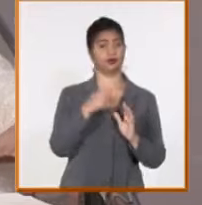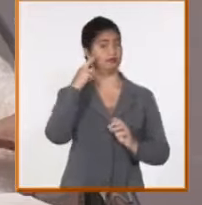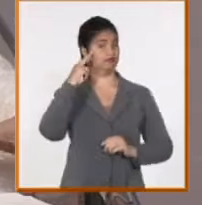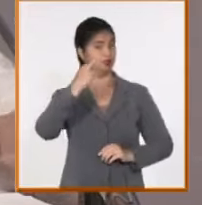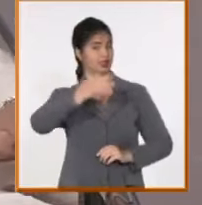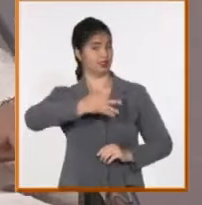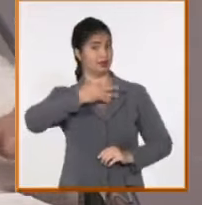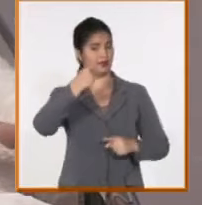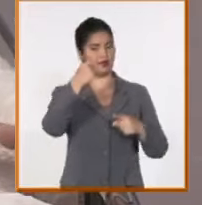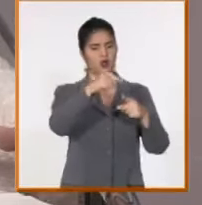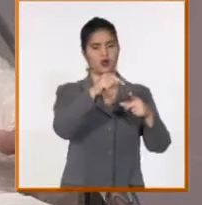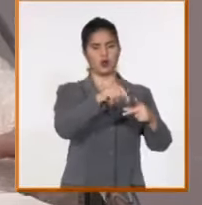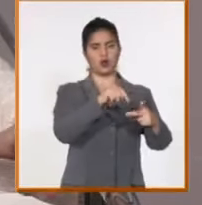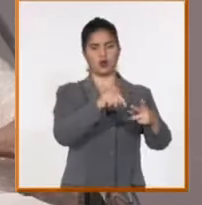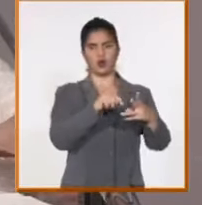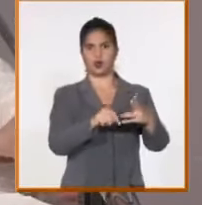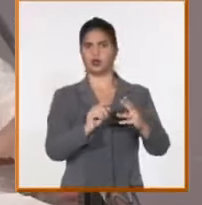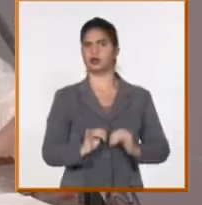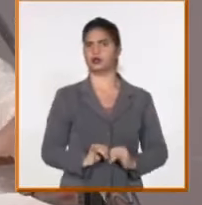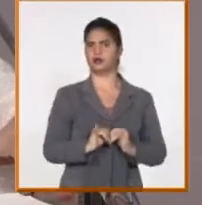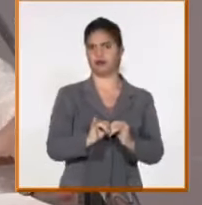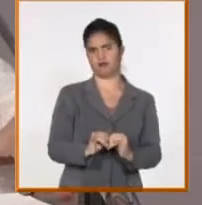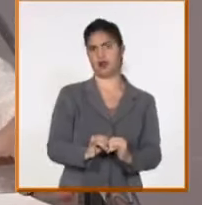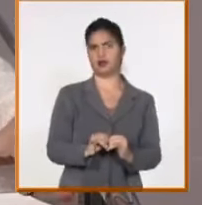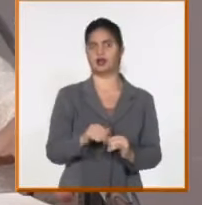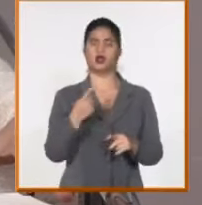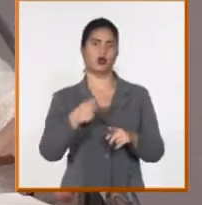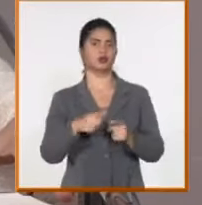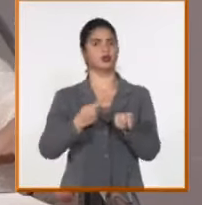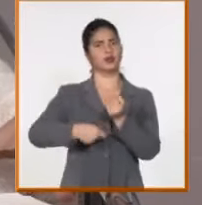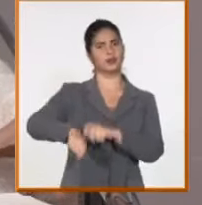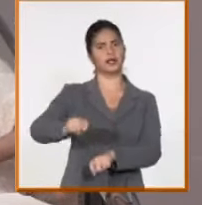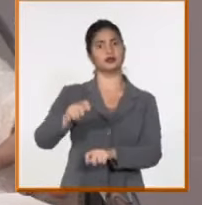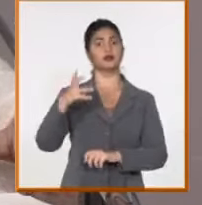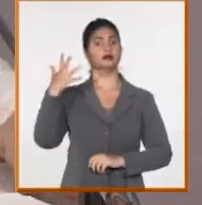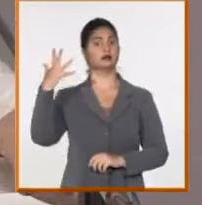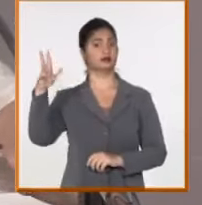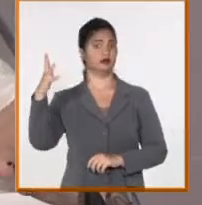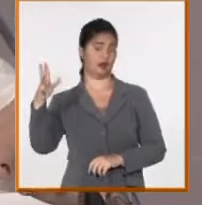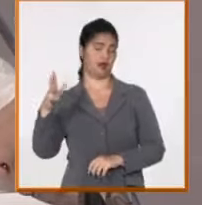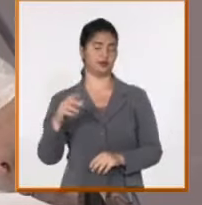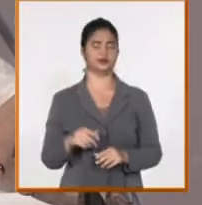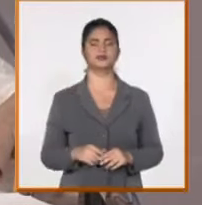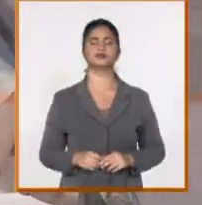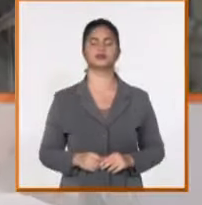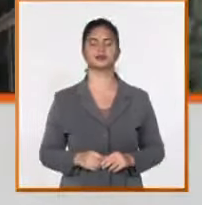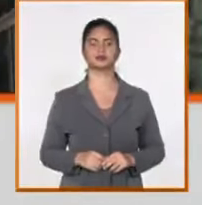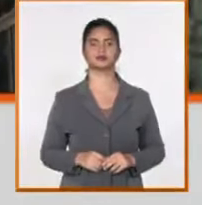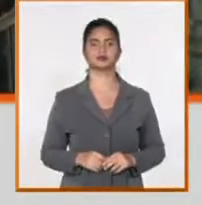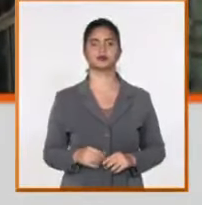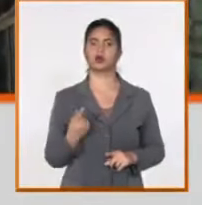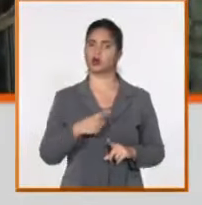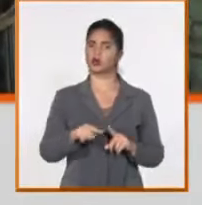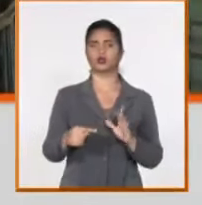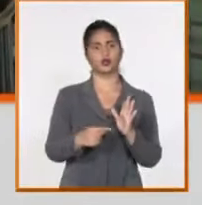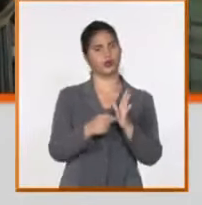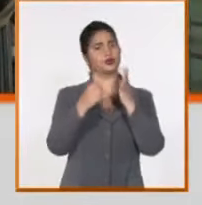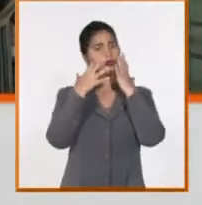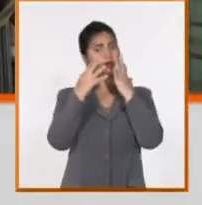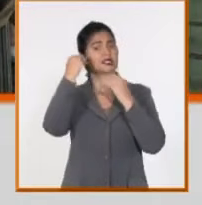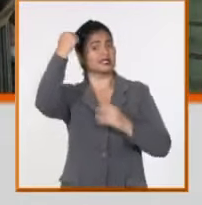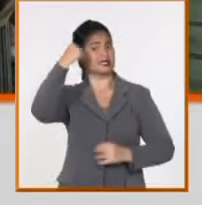concretas y que sabemos que es el camino es la exportación en el tema de la exportación eh sabemos que es un